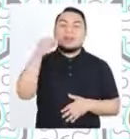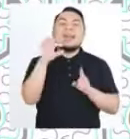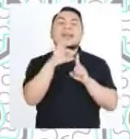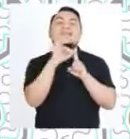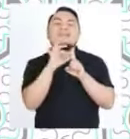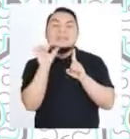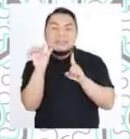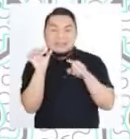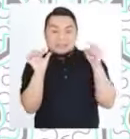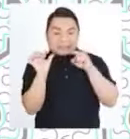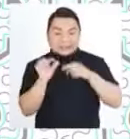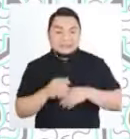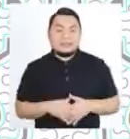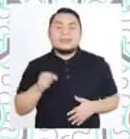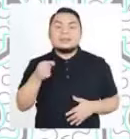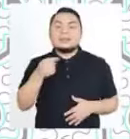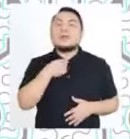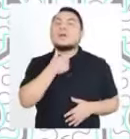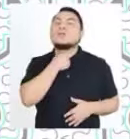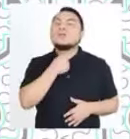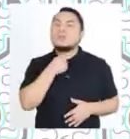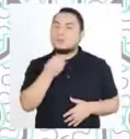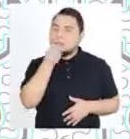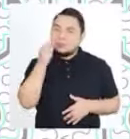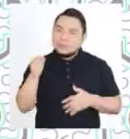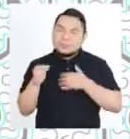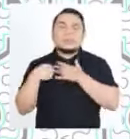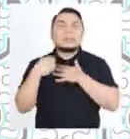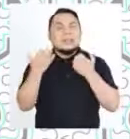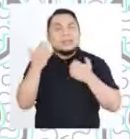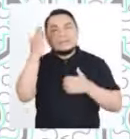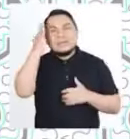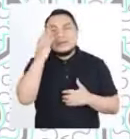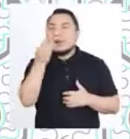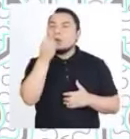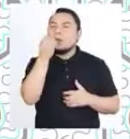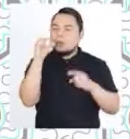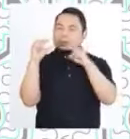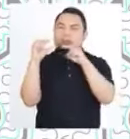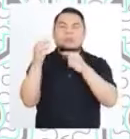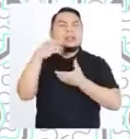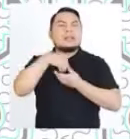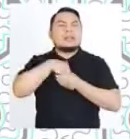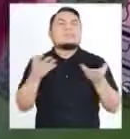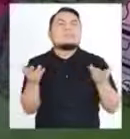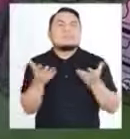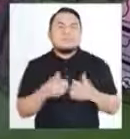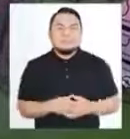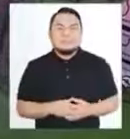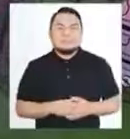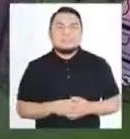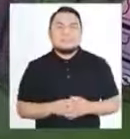yo elijo frijol. Crece en la costa, me gusta mucho y quiero saber qué nutrientes tiene.